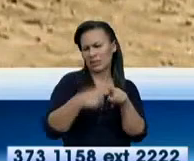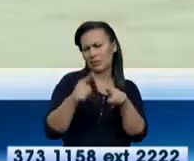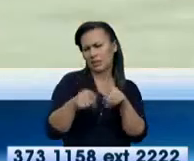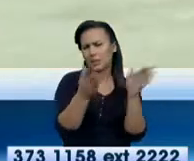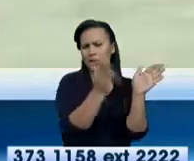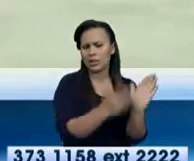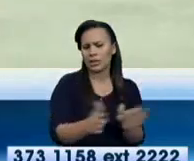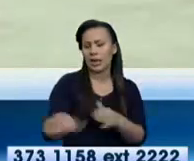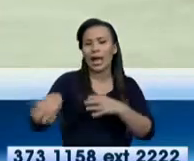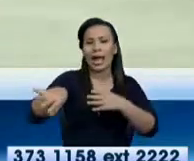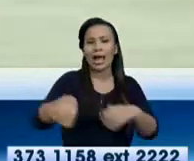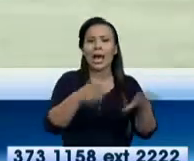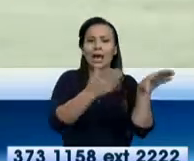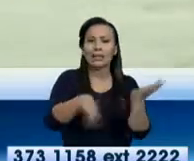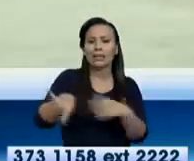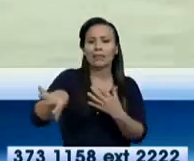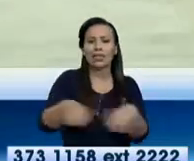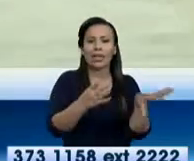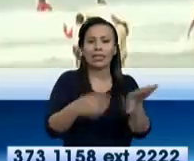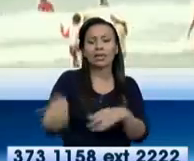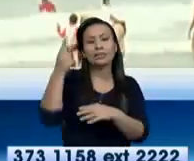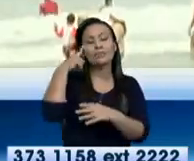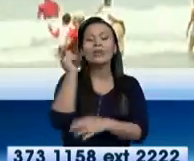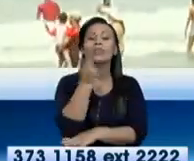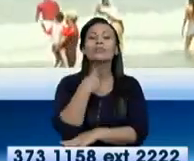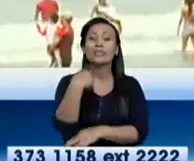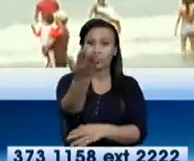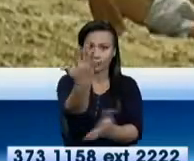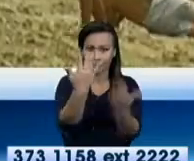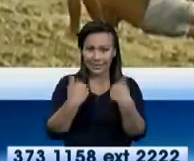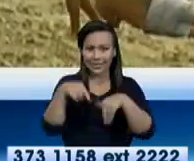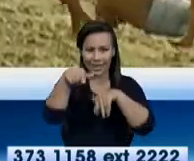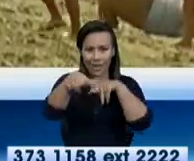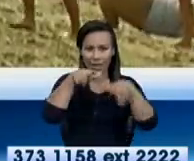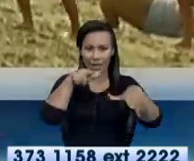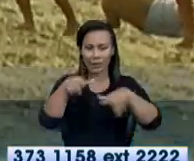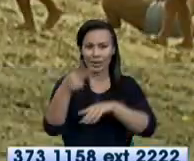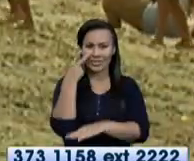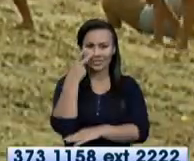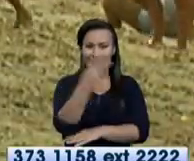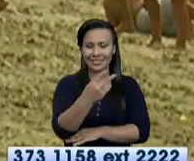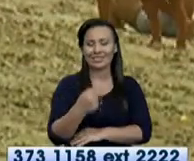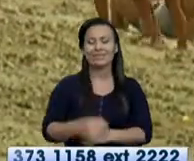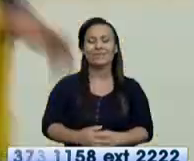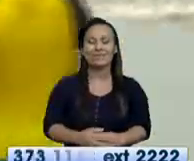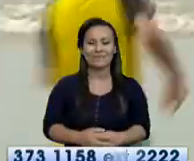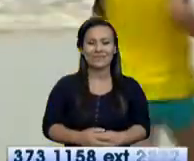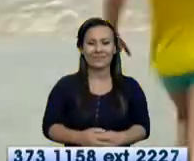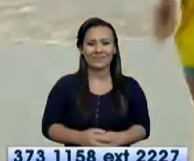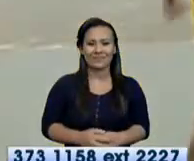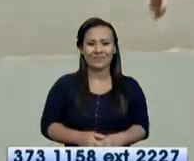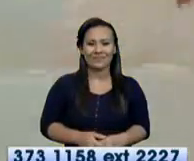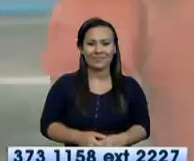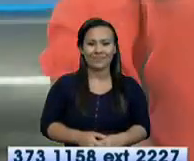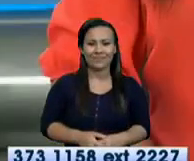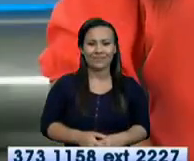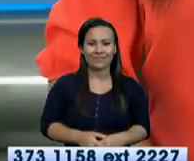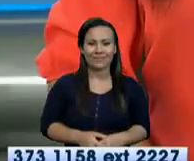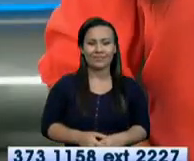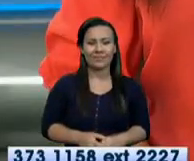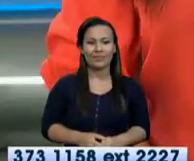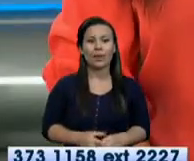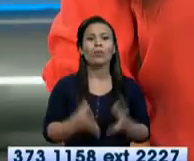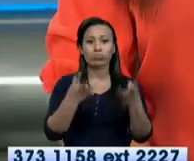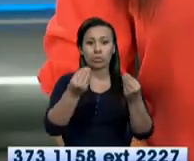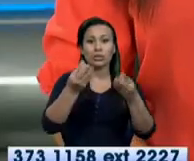actividades artísticas para deleitar a quienes lleguen al cantón. Informó Ítalo Ruiz.